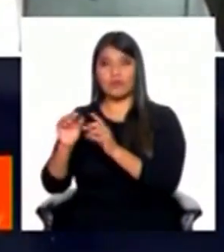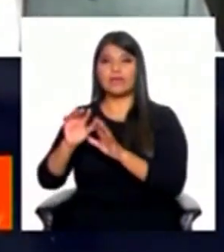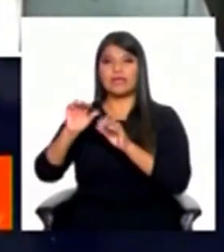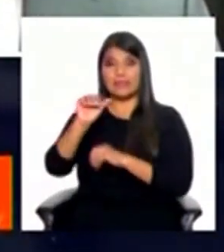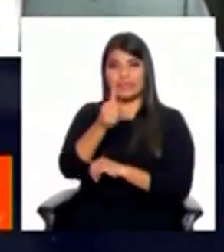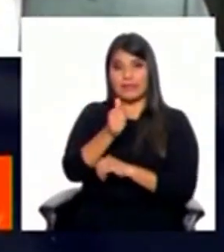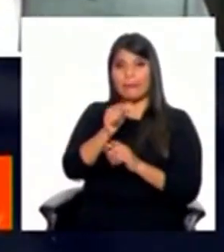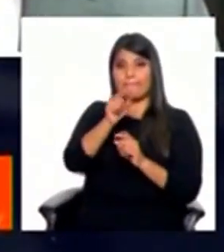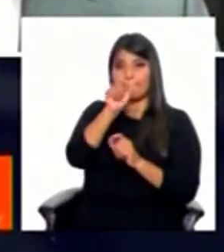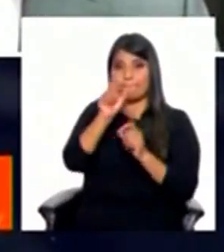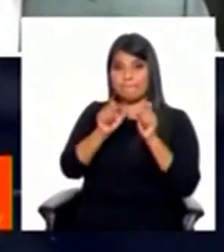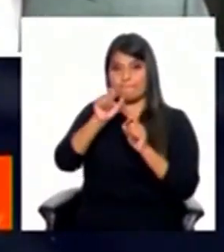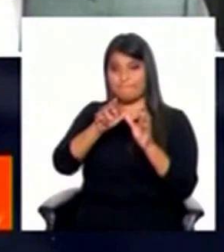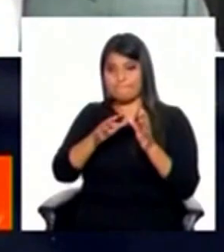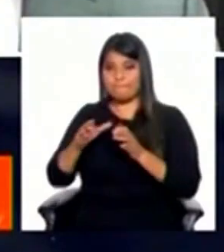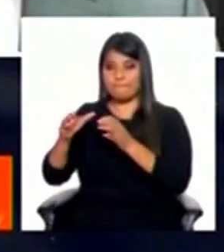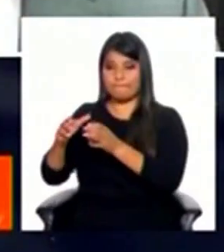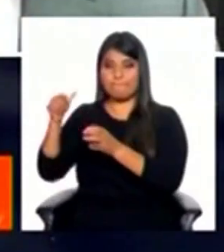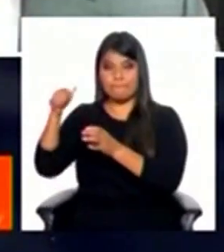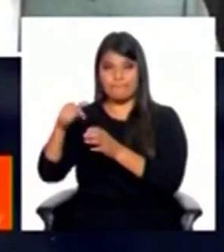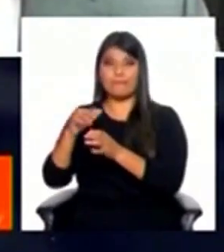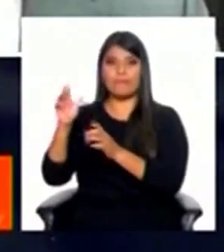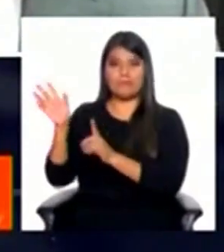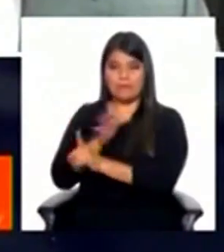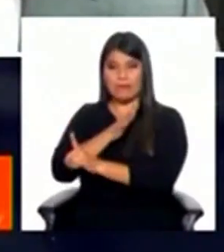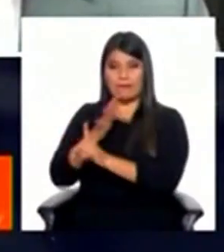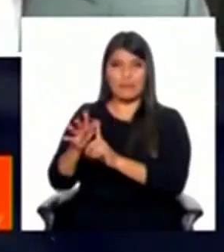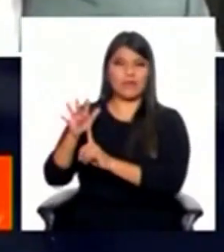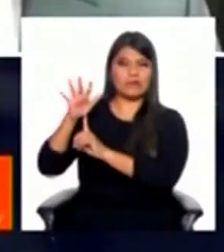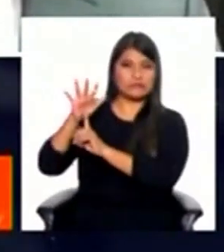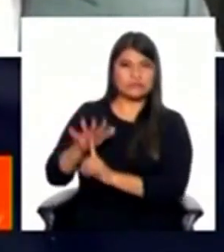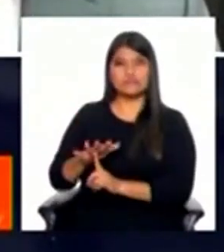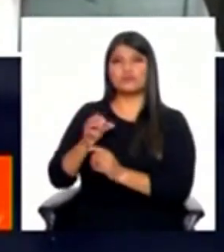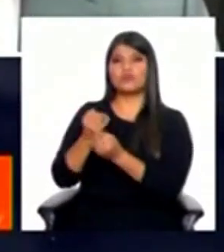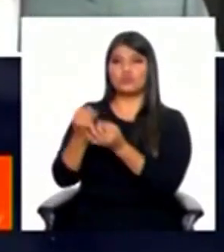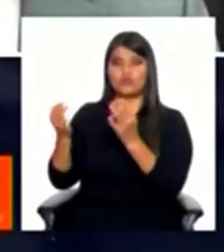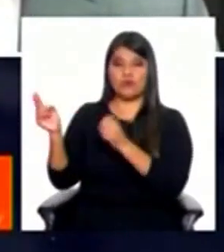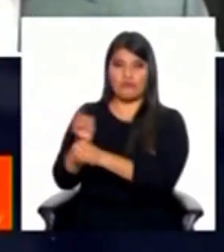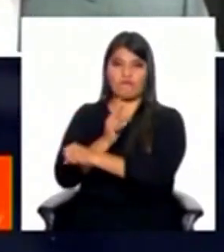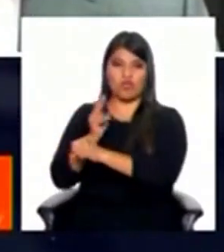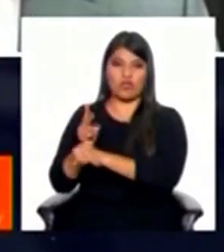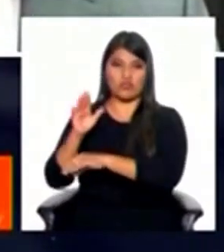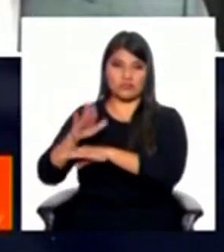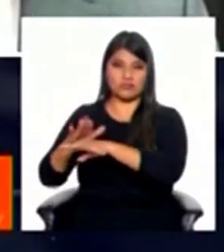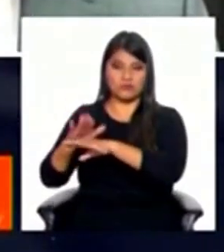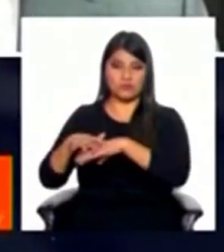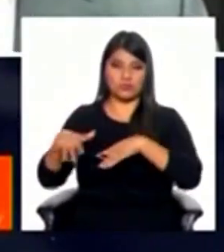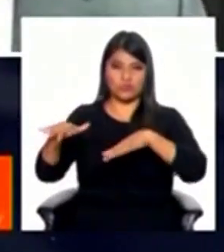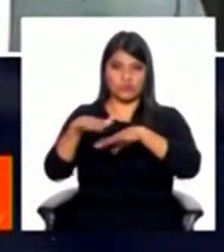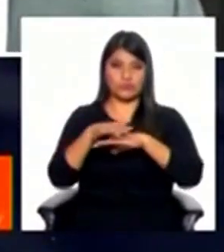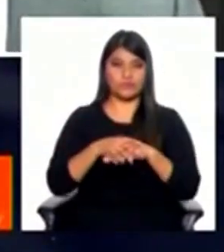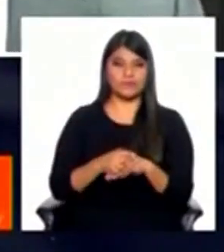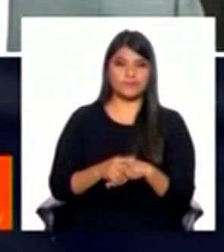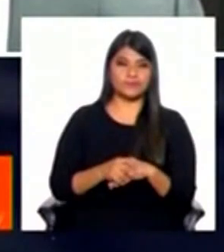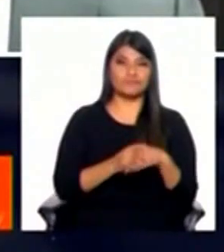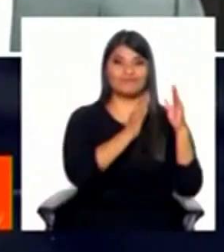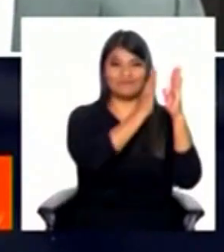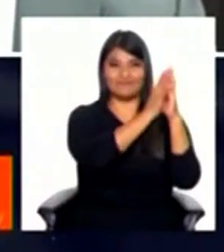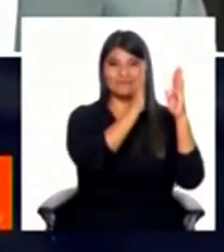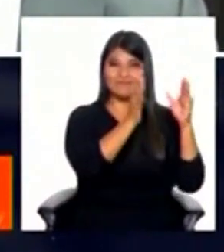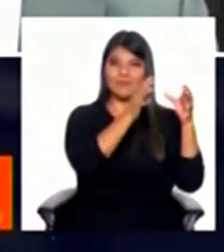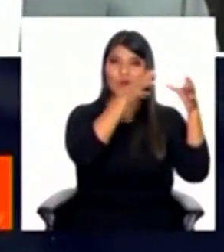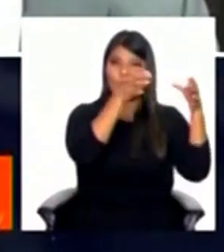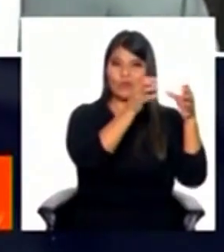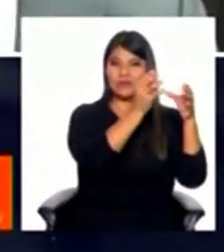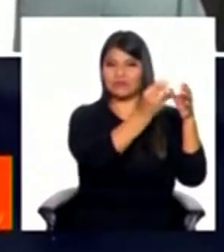casos corresponden a situaciones de violencia física también a este sector de la población justamente vulnerable de niñas, niños y adolescentes. Entonces, estamos hablando